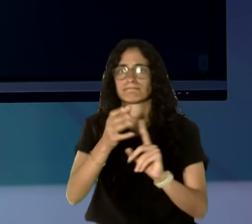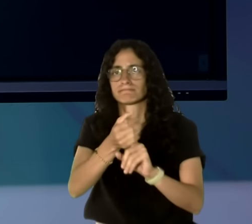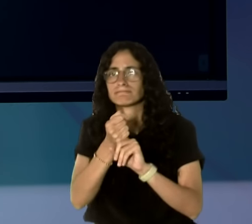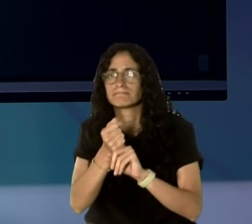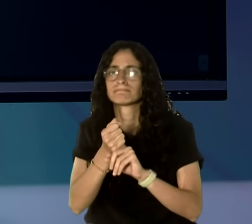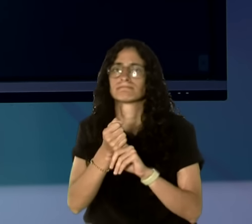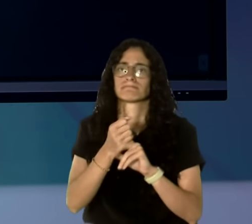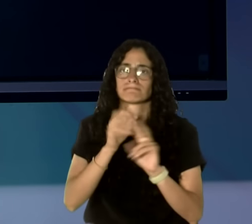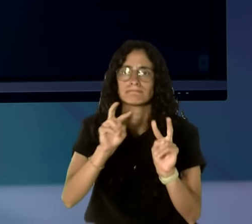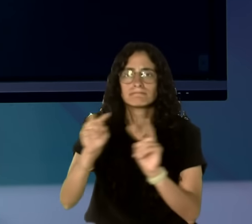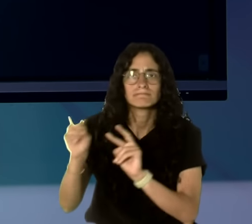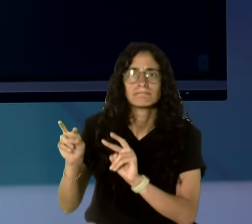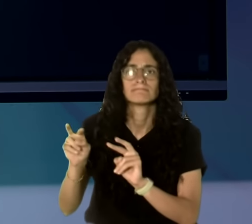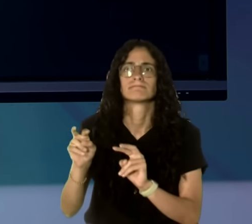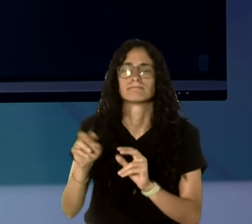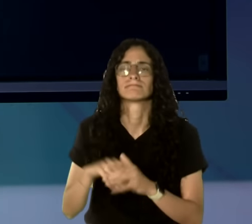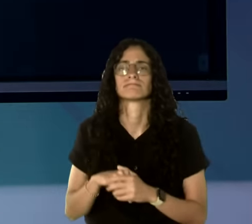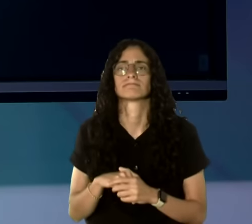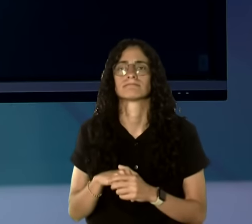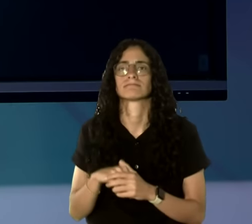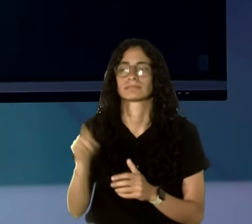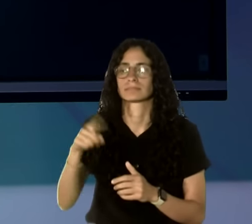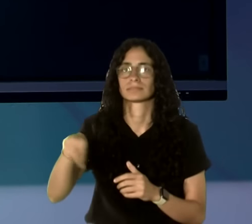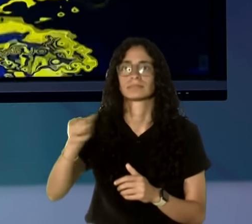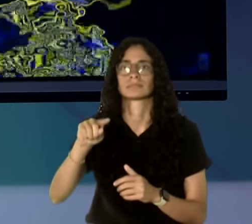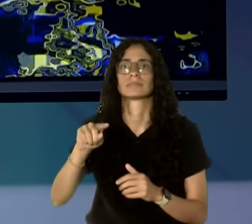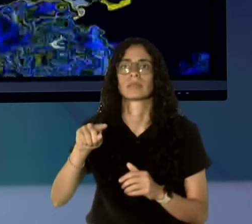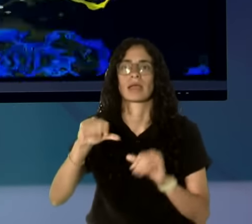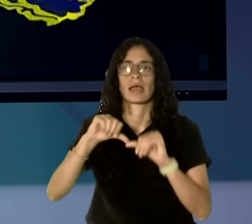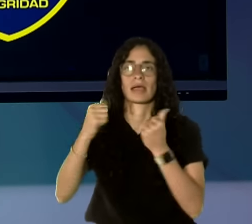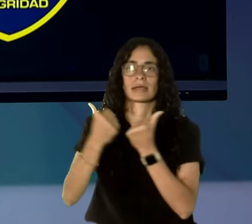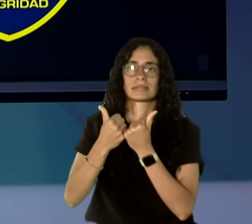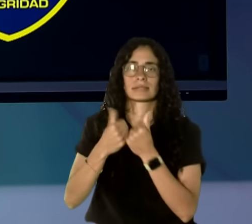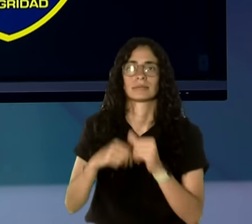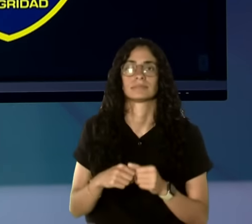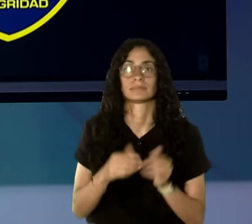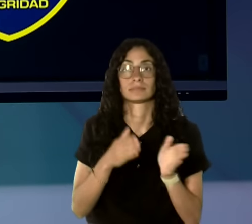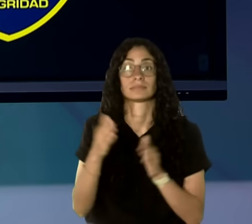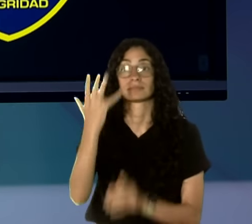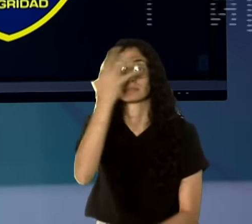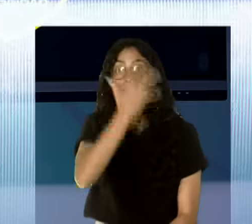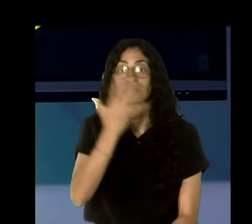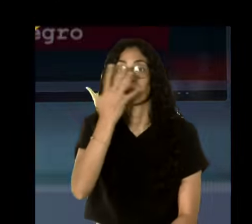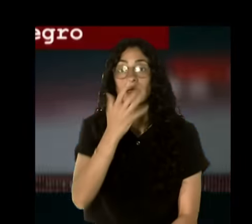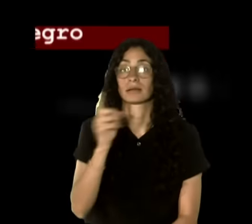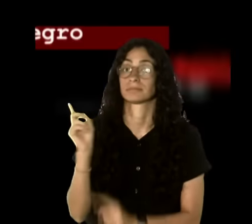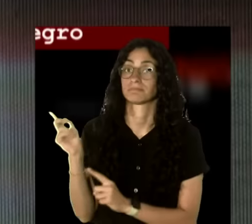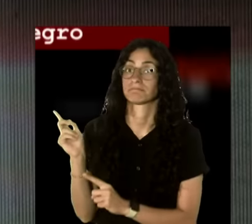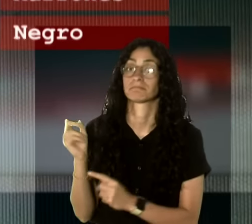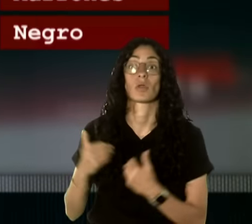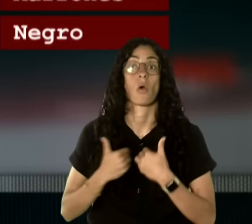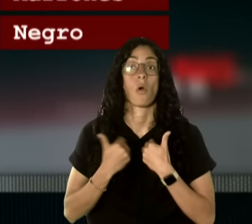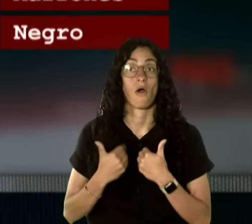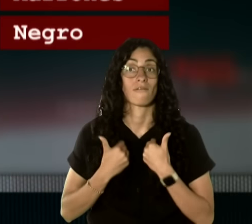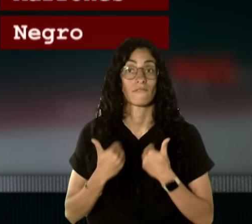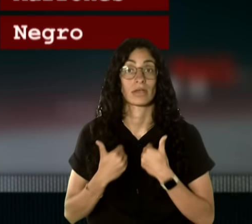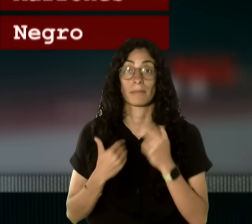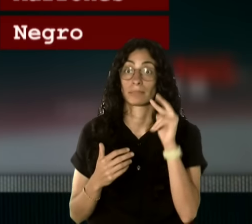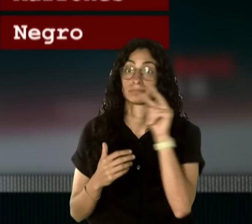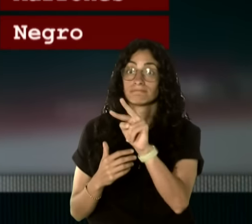tradiciones de lo que es el negociado de inteligencia Y arrestos vean ustedes el rostro de este muchacho jovencito verdad véanlo